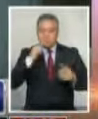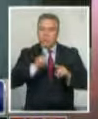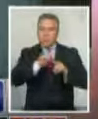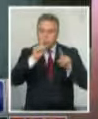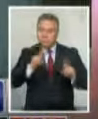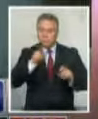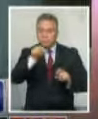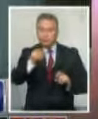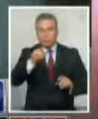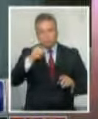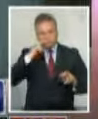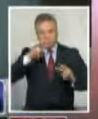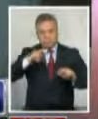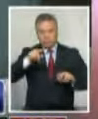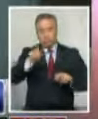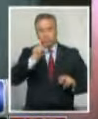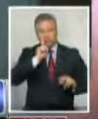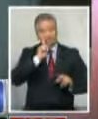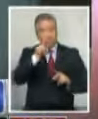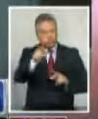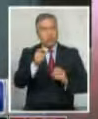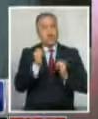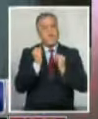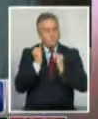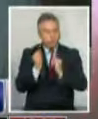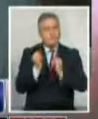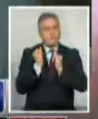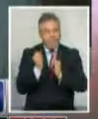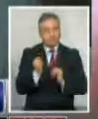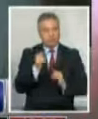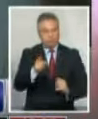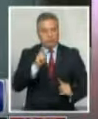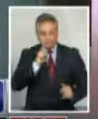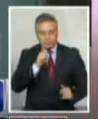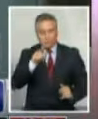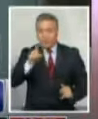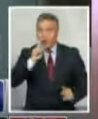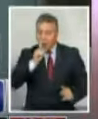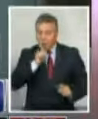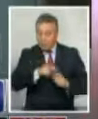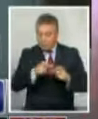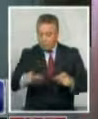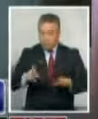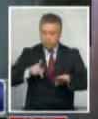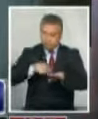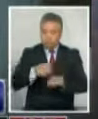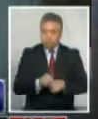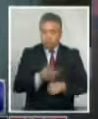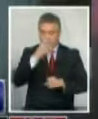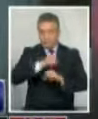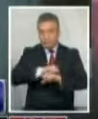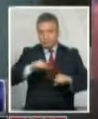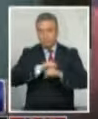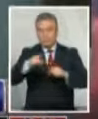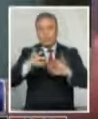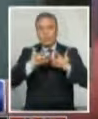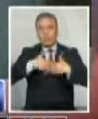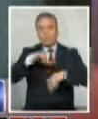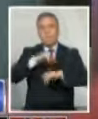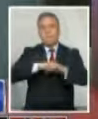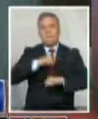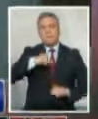de la ANEPE. ¿Ustedes tienen información de que efectivamente hay minas todavía en el lugar, pese al trabajo que se hizo con esta empresa noruega?